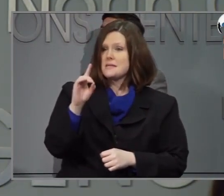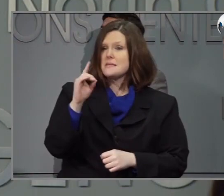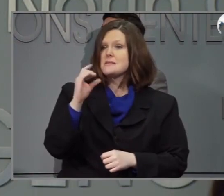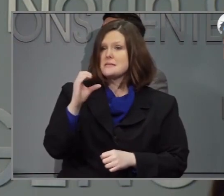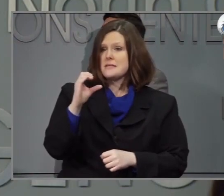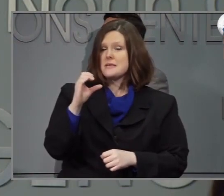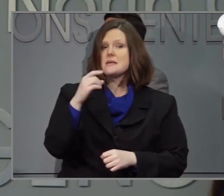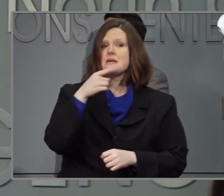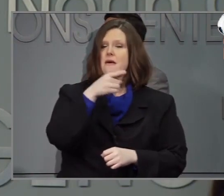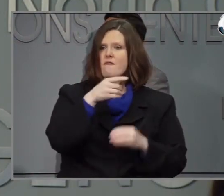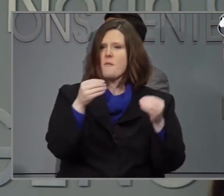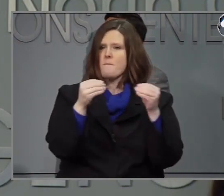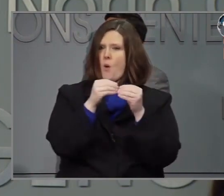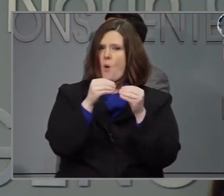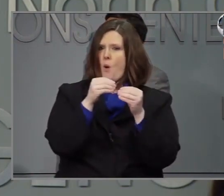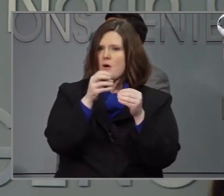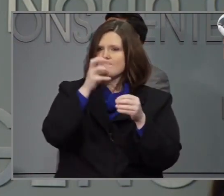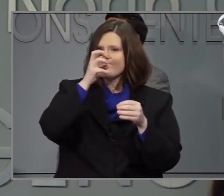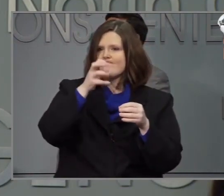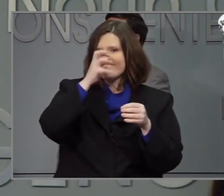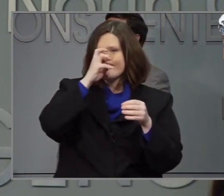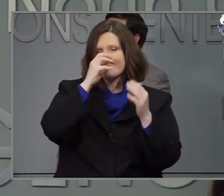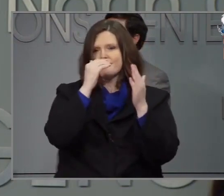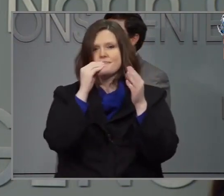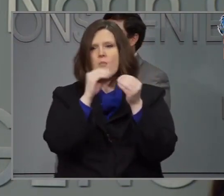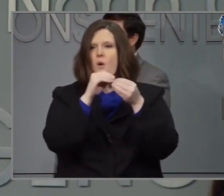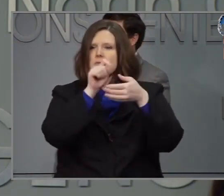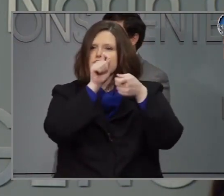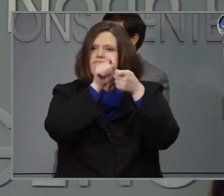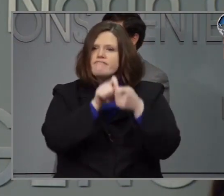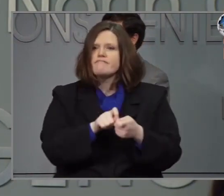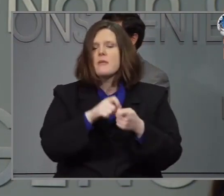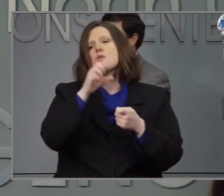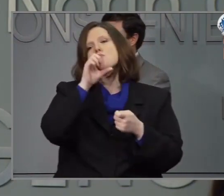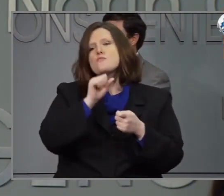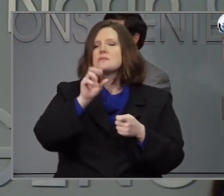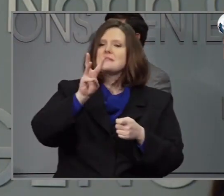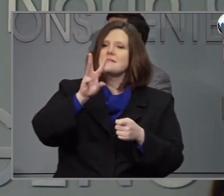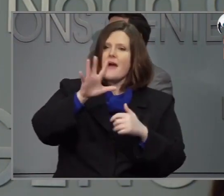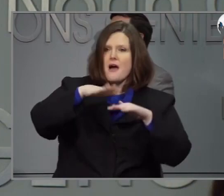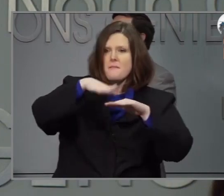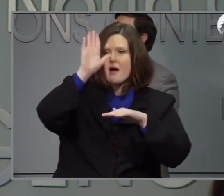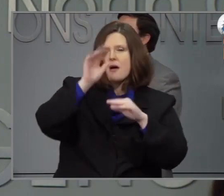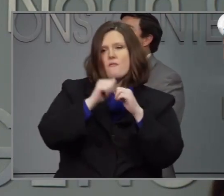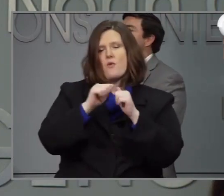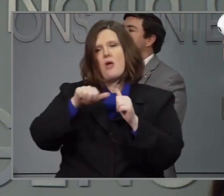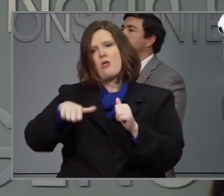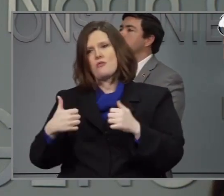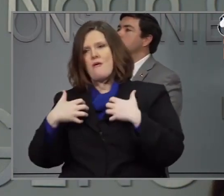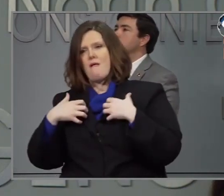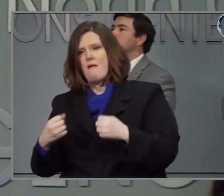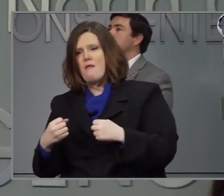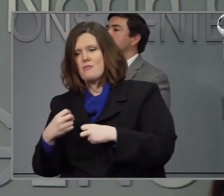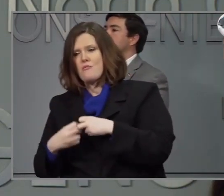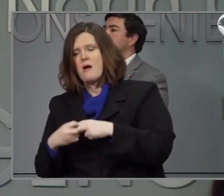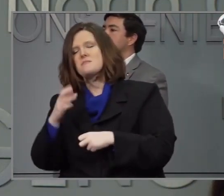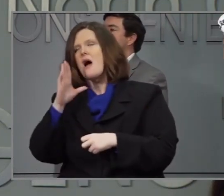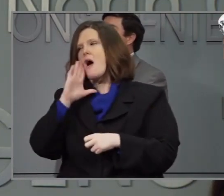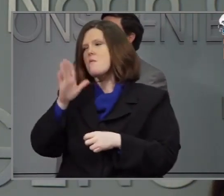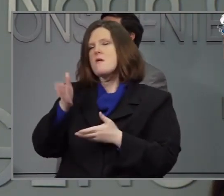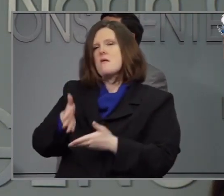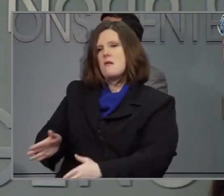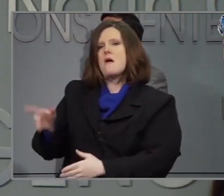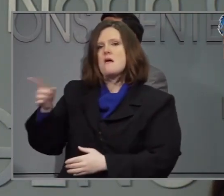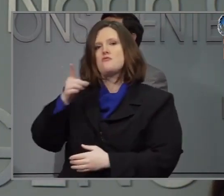énfasis la cdc dice que las personas de 65 y más